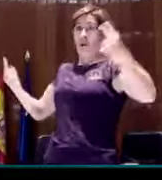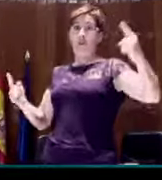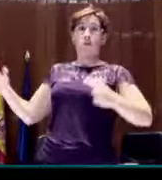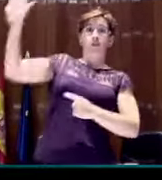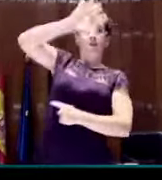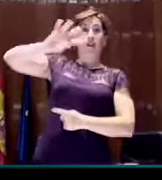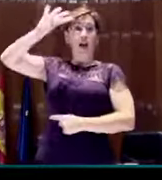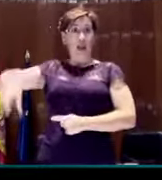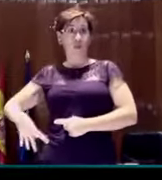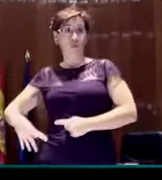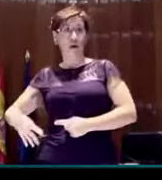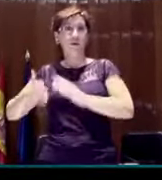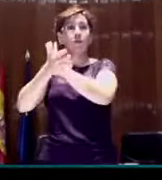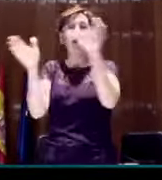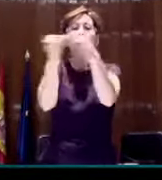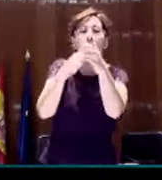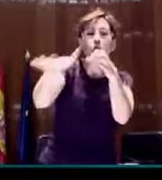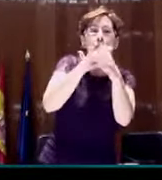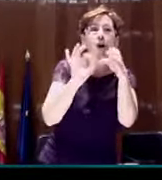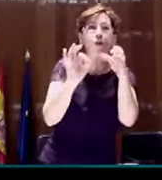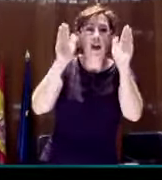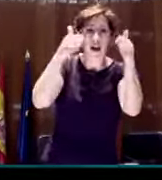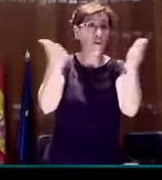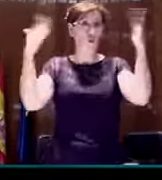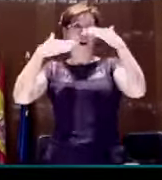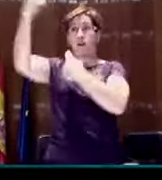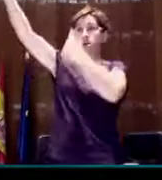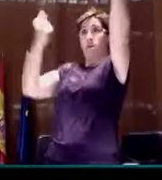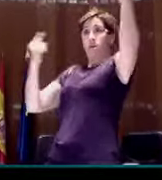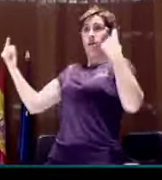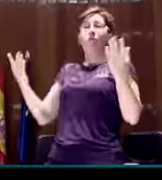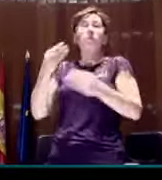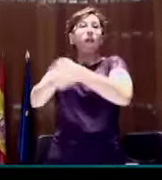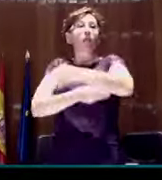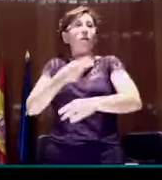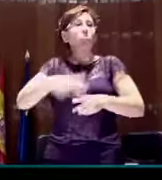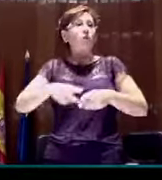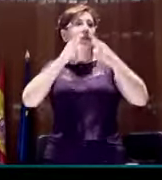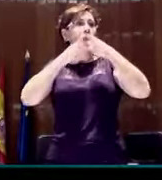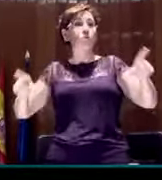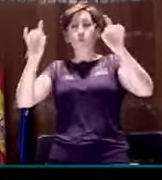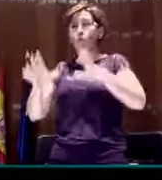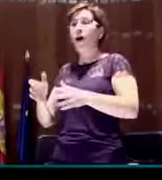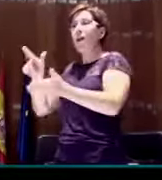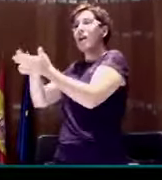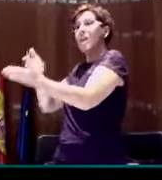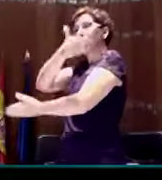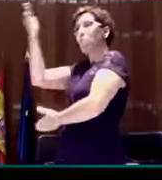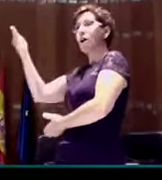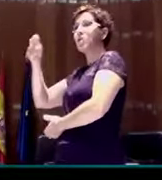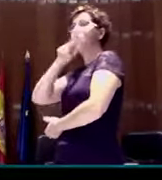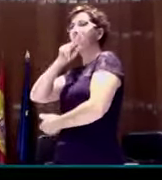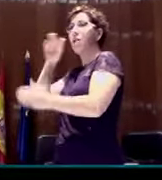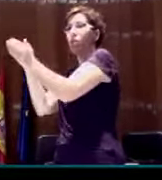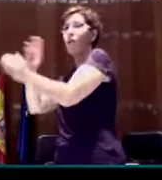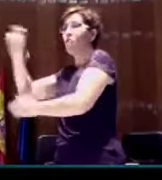entonces es difícil que se pueda hacer ningún tipo de labor de política lingüística así como la que hacemos con las lenguas orales. Y dos, y